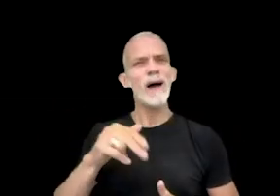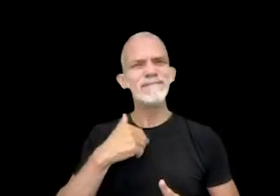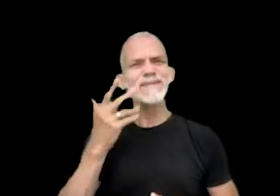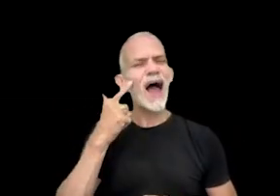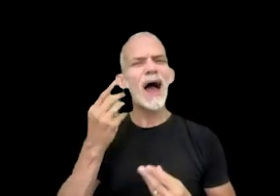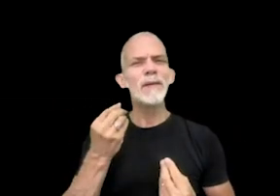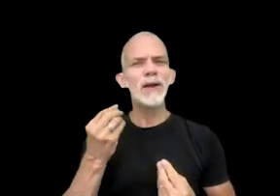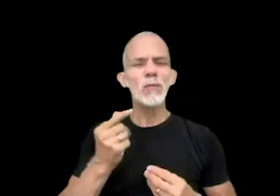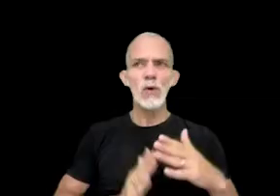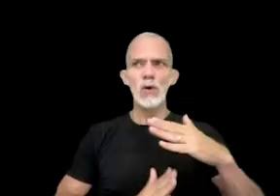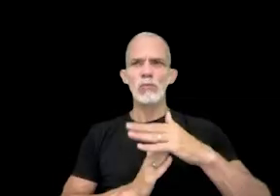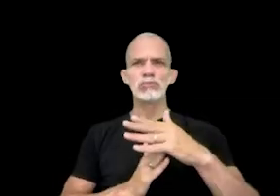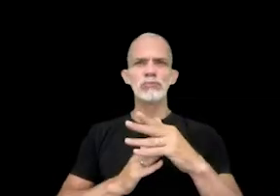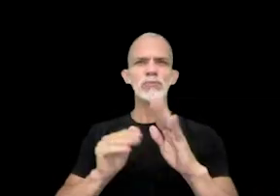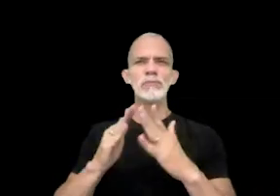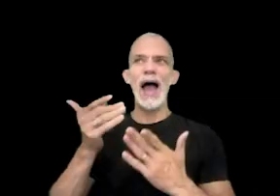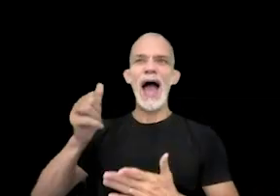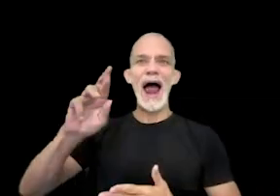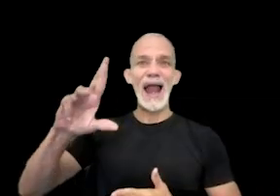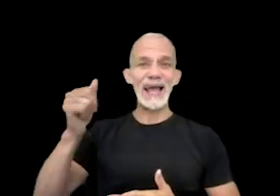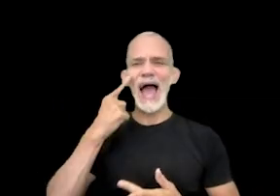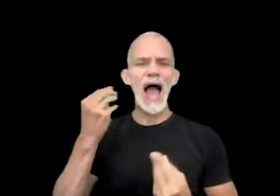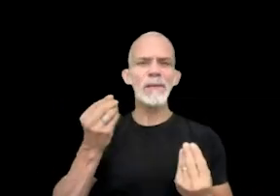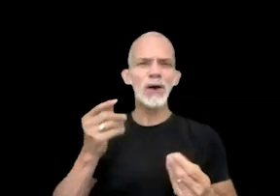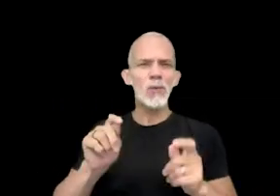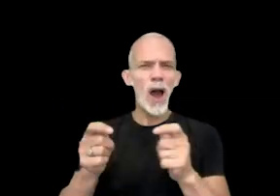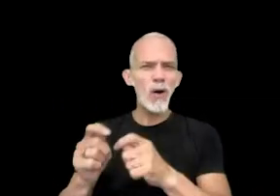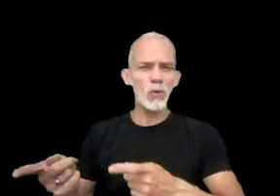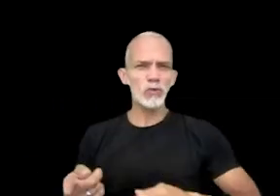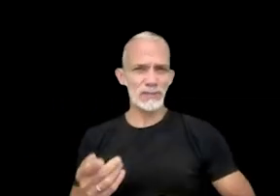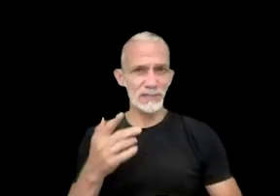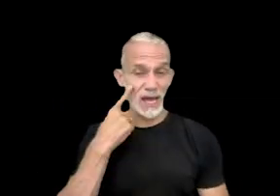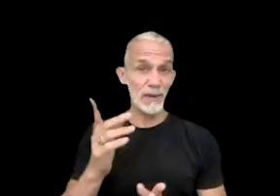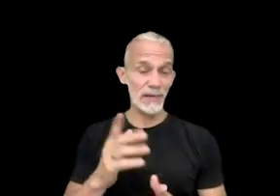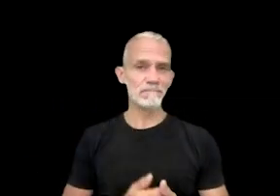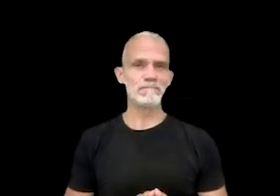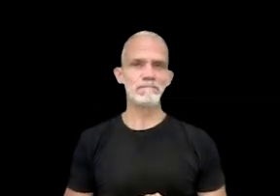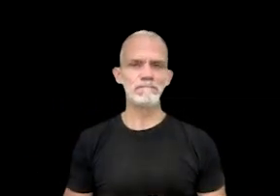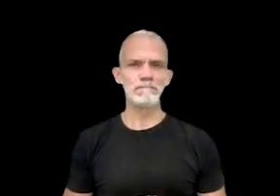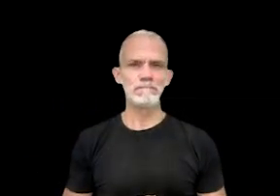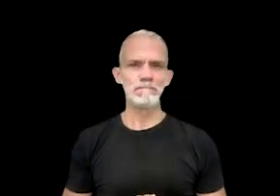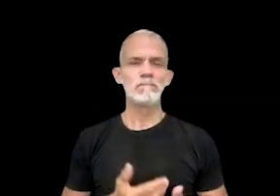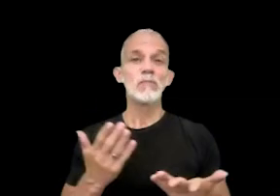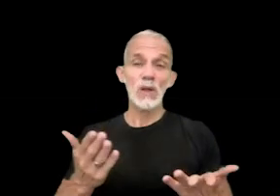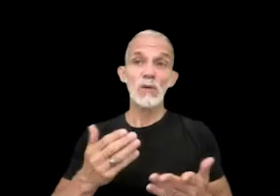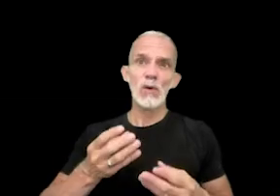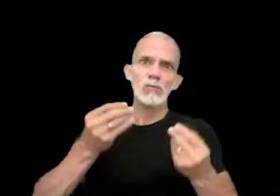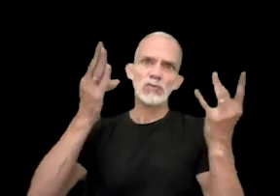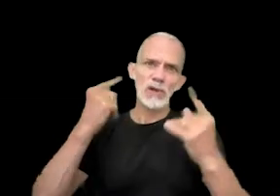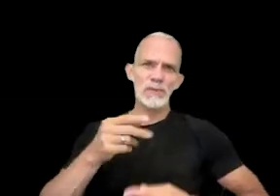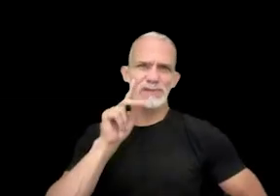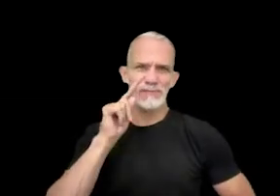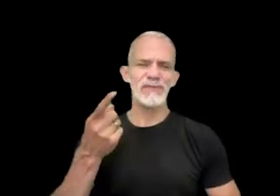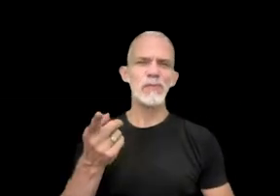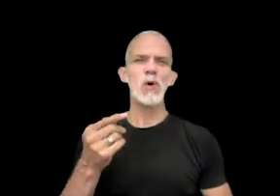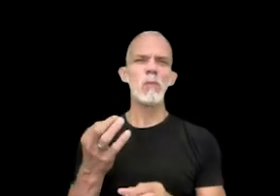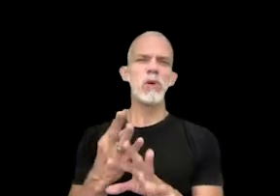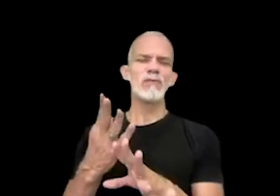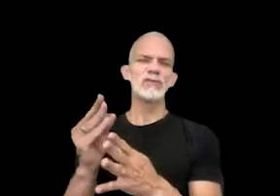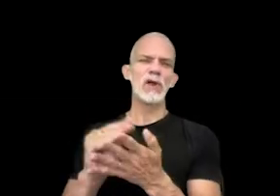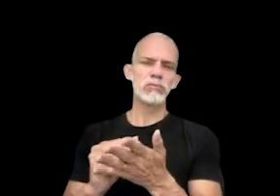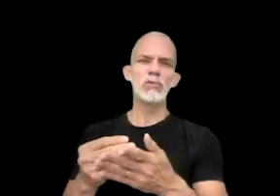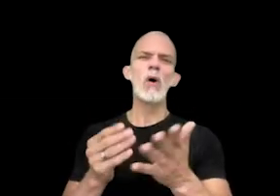Autoridad Fiscal Nacional comience a hacer este tipo de ajustes y demos la pelea. ¿Cuántas veces hemos encontrado profesionales que